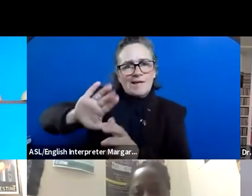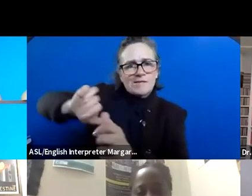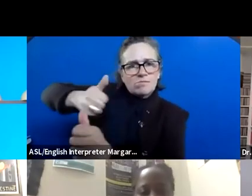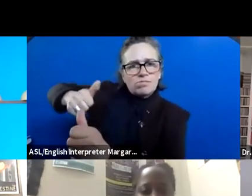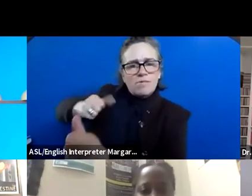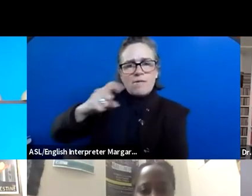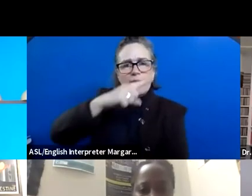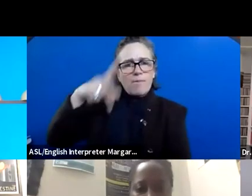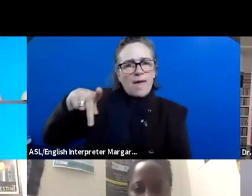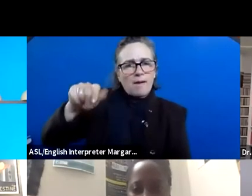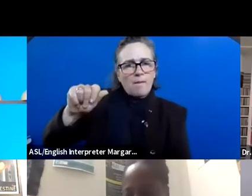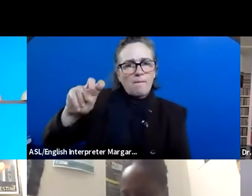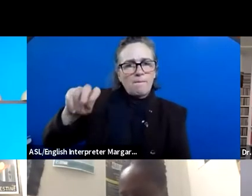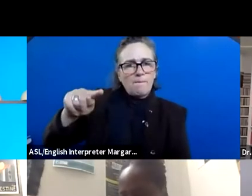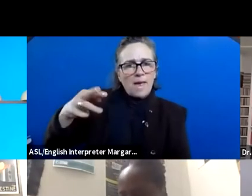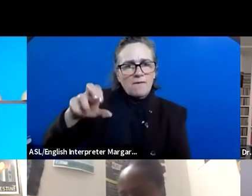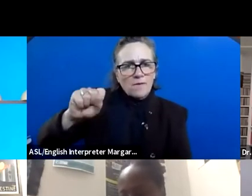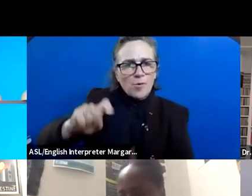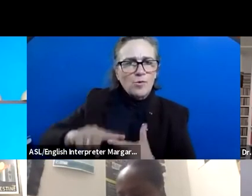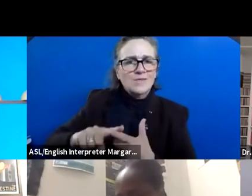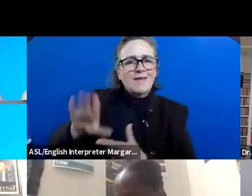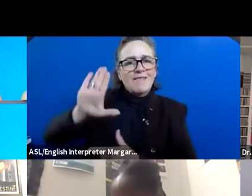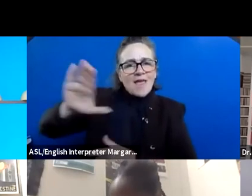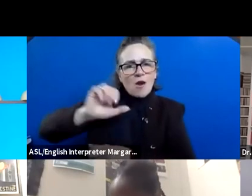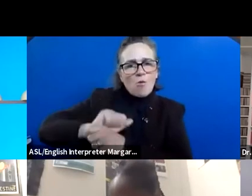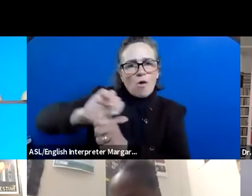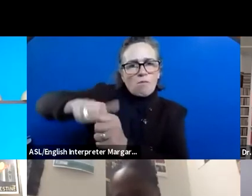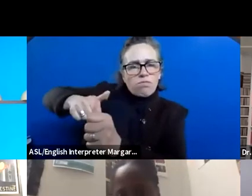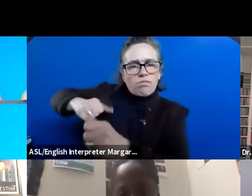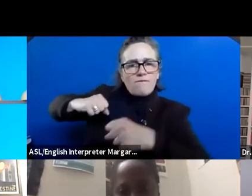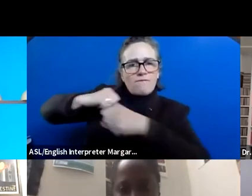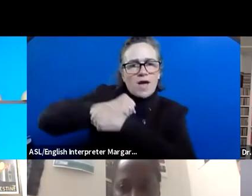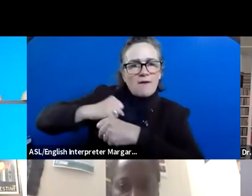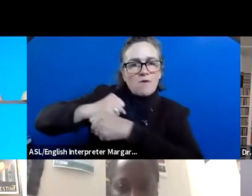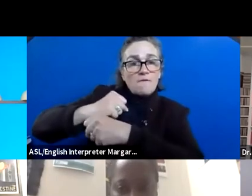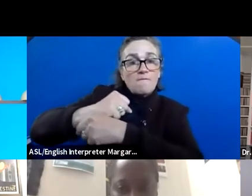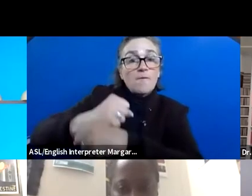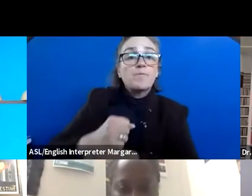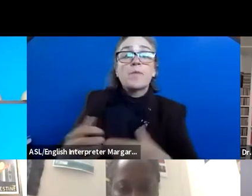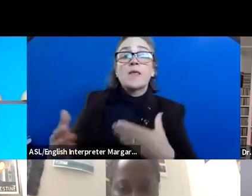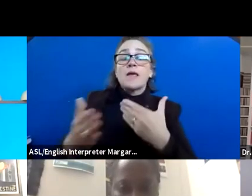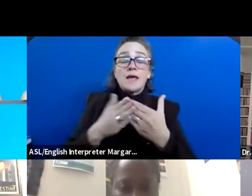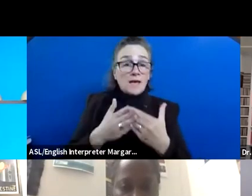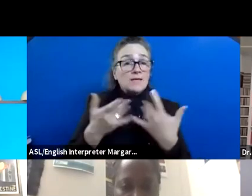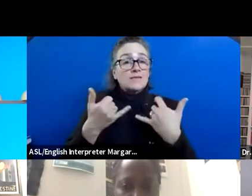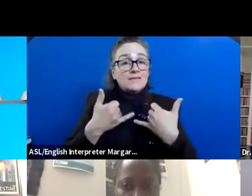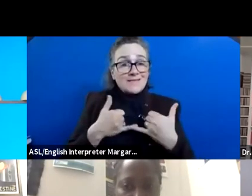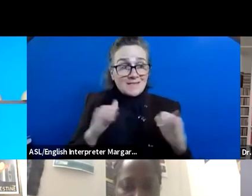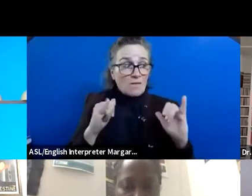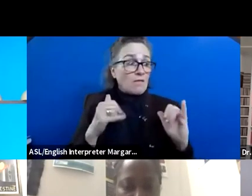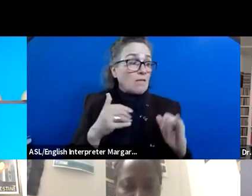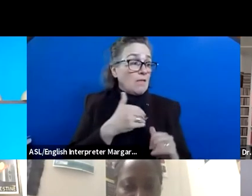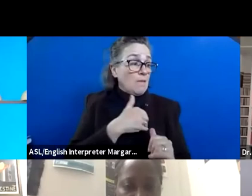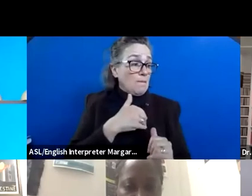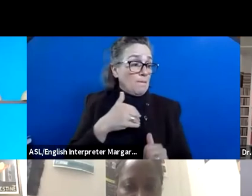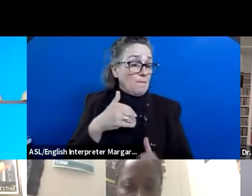Así hoy todavía hayan miembros de las Panteras Negras pudriéndose en las cárceles. Yo creo que lo que